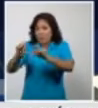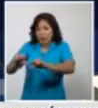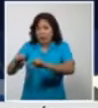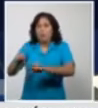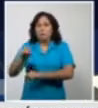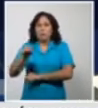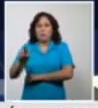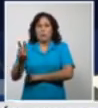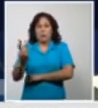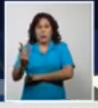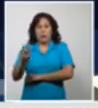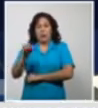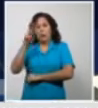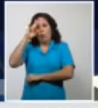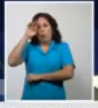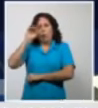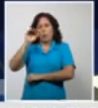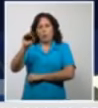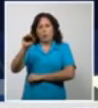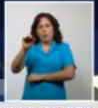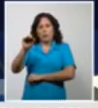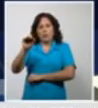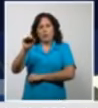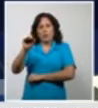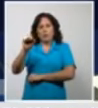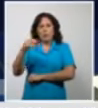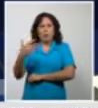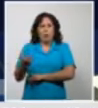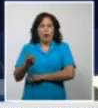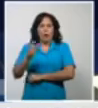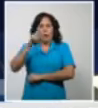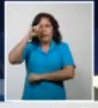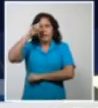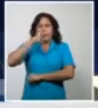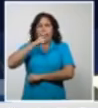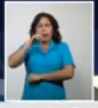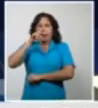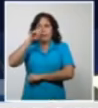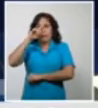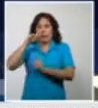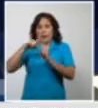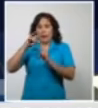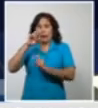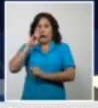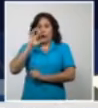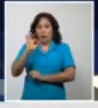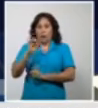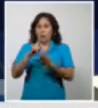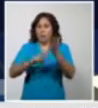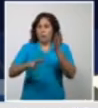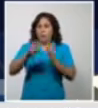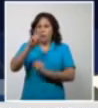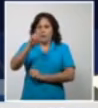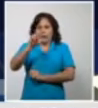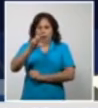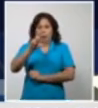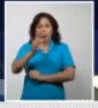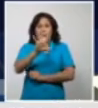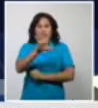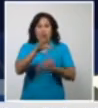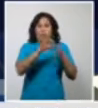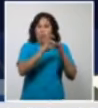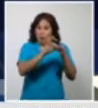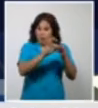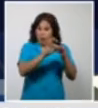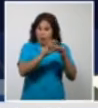está hospitalizado en el Hospital Celestino Hernández de Villa Clara. De los 5 graves, 2 están